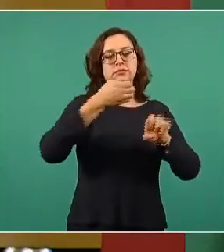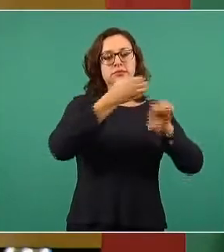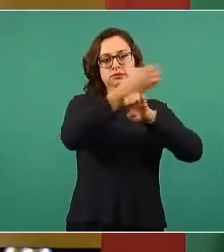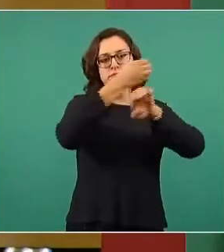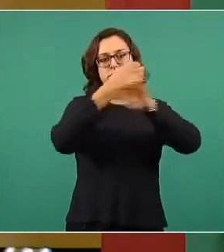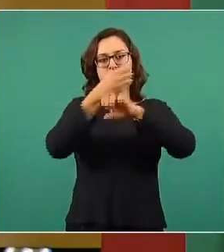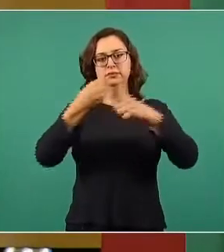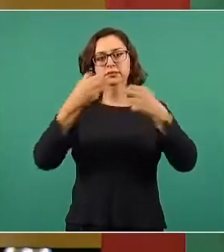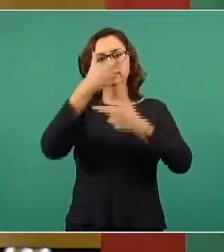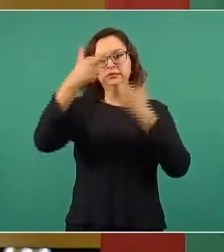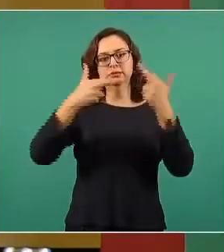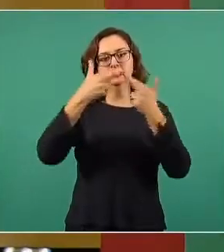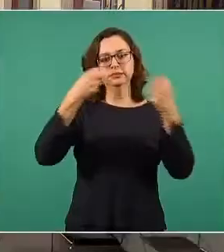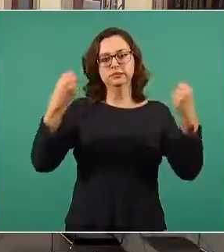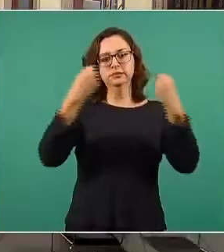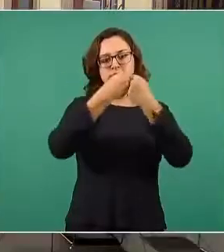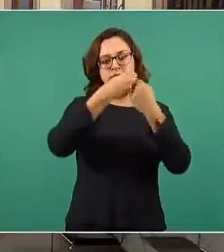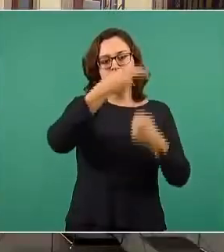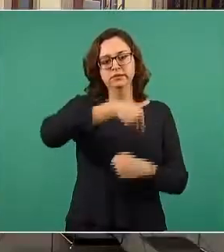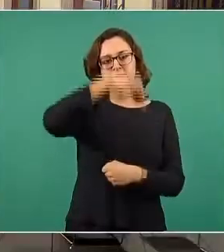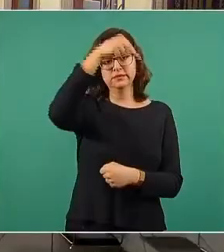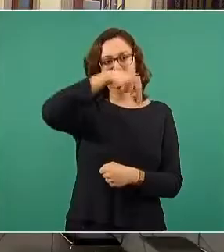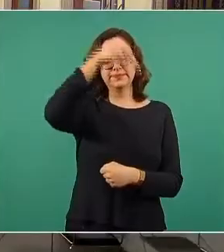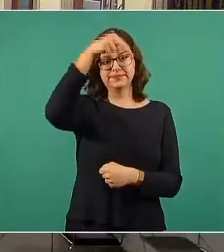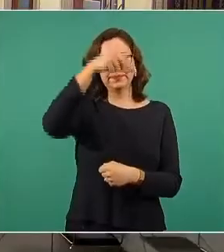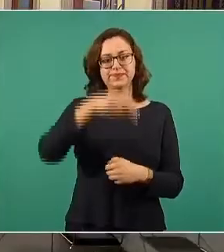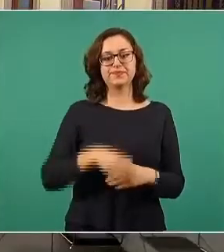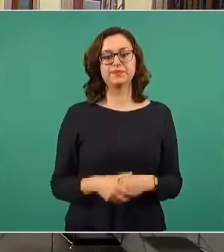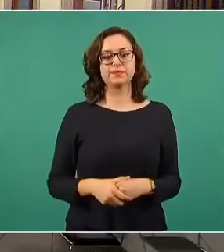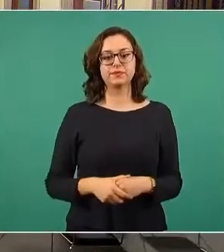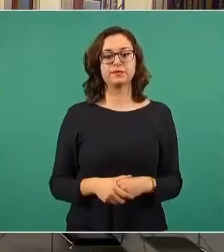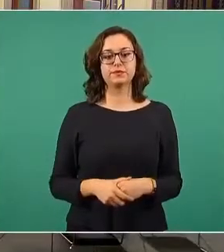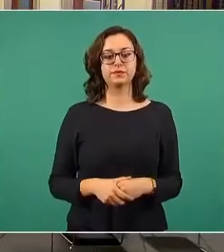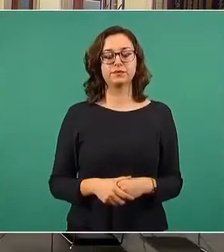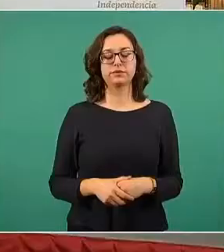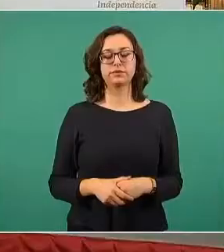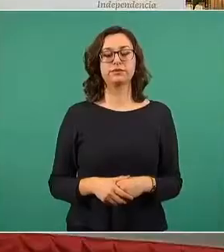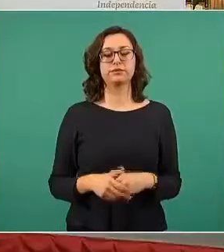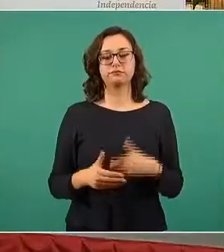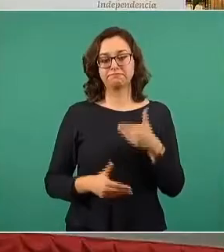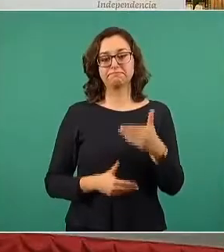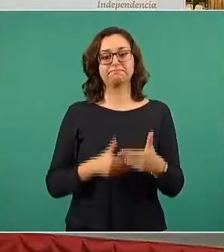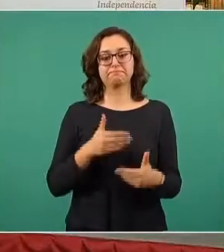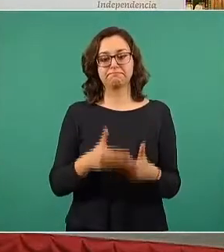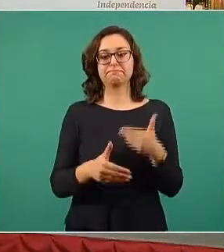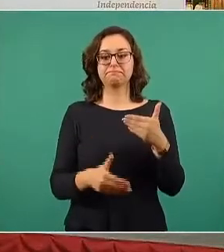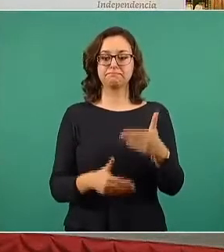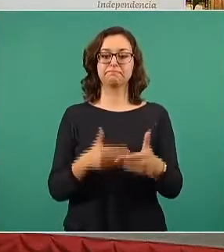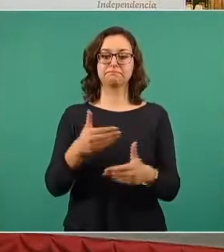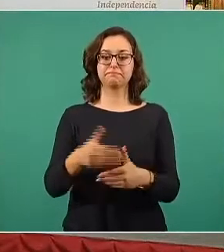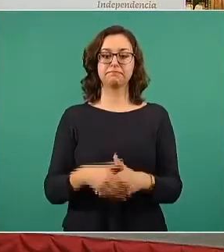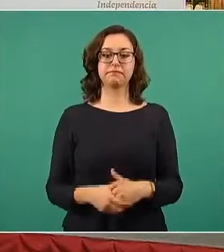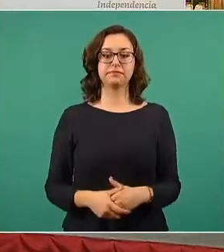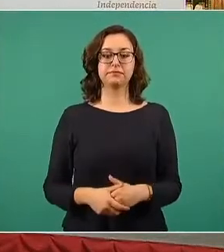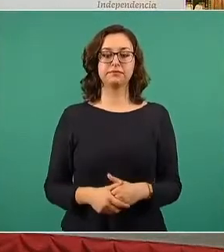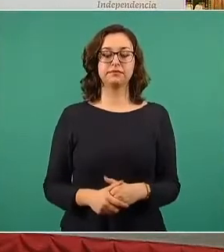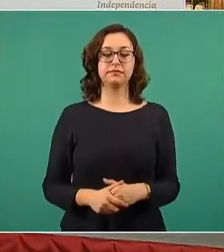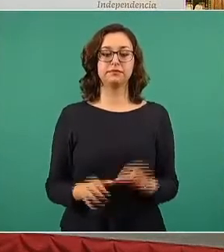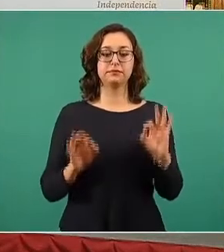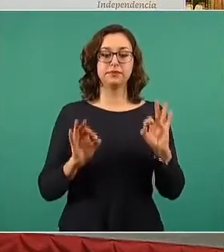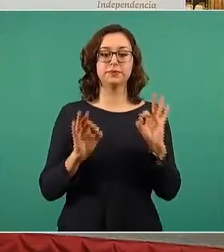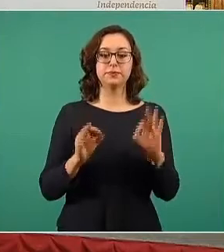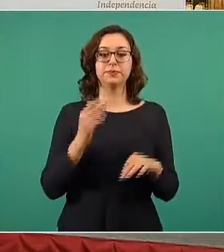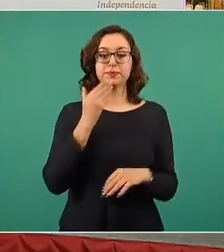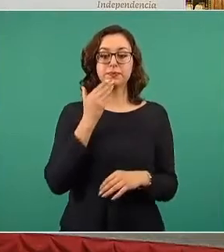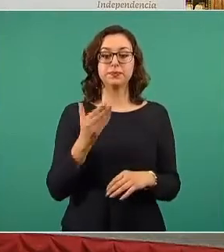estas regiones, la región fronteriza, las dos entidades que mencioné y así sucesivamente. Muy bien, vamos